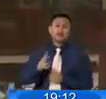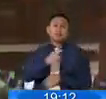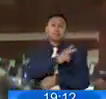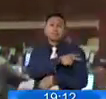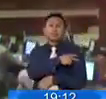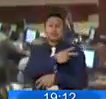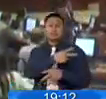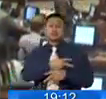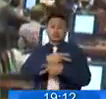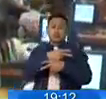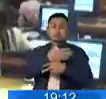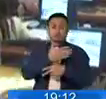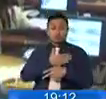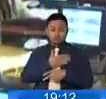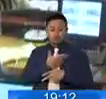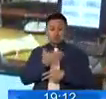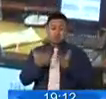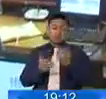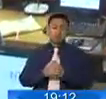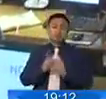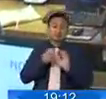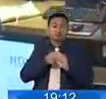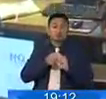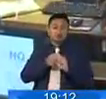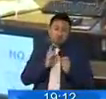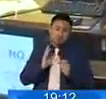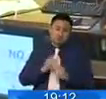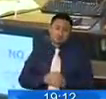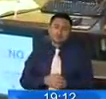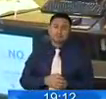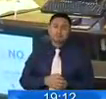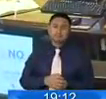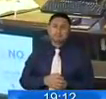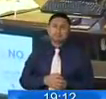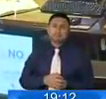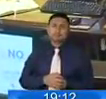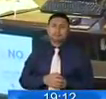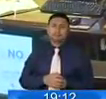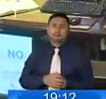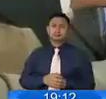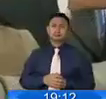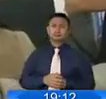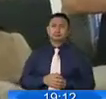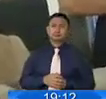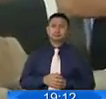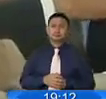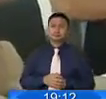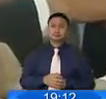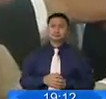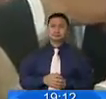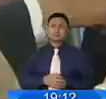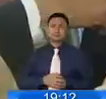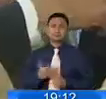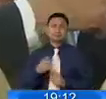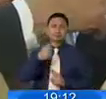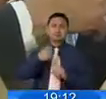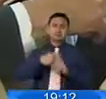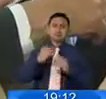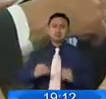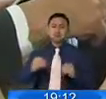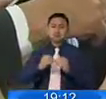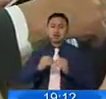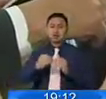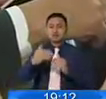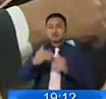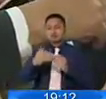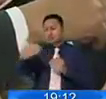del Consejo de la Judicatura, de parte de la Asamblea Nacional y Consejo Transitorio. No se trata de unos meses más o unos meses menos.